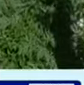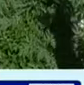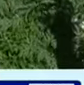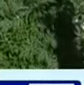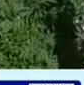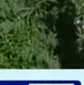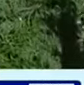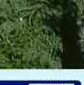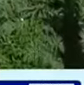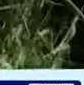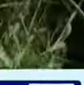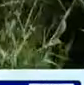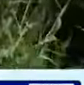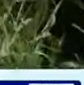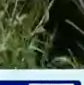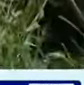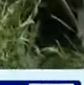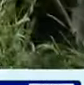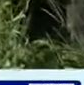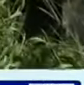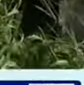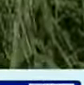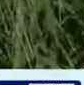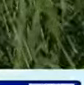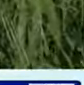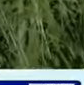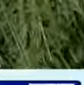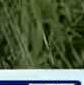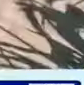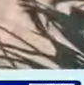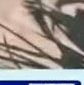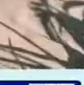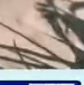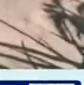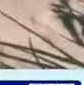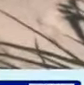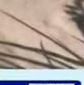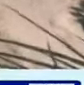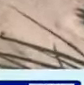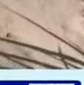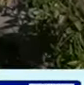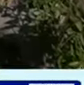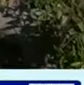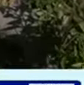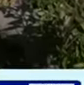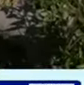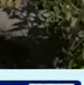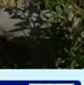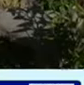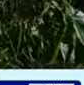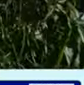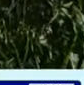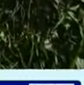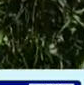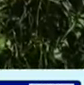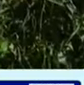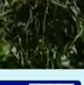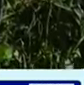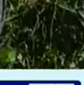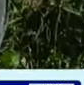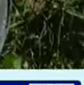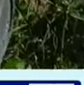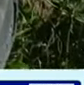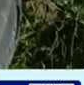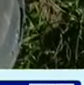misma sintomatología. Entonces el Ministerio y el CEDES ha lanzado una alerta